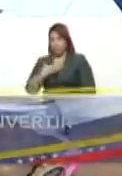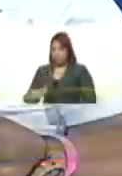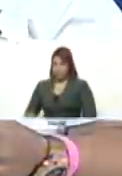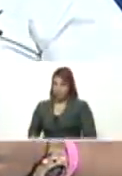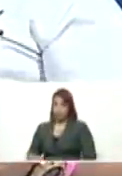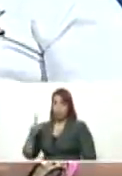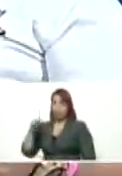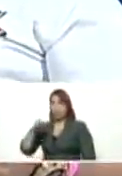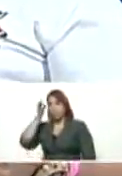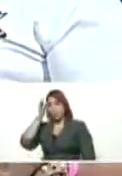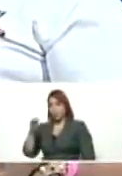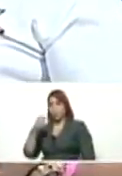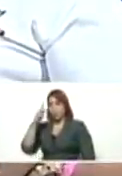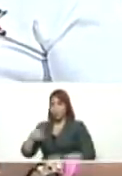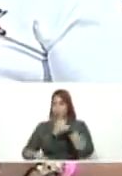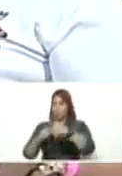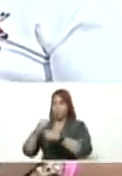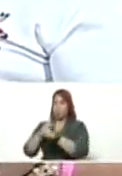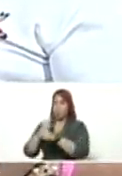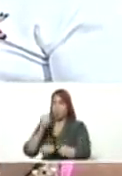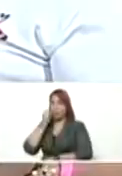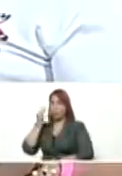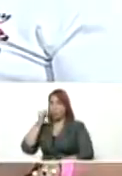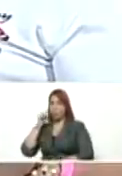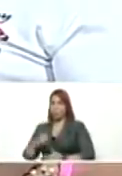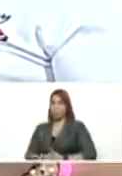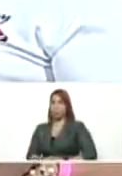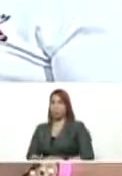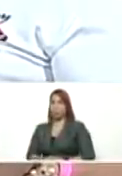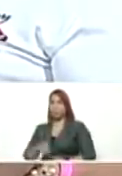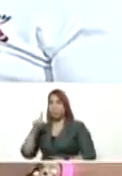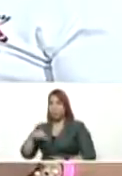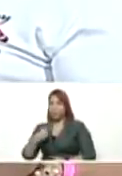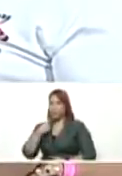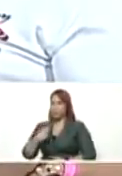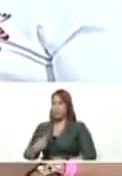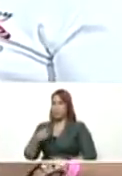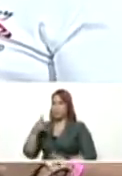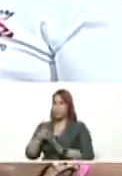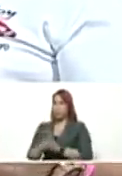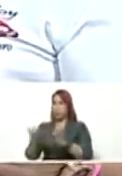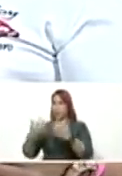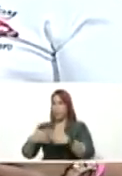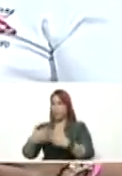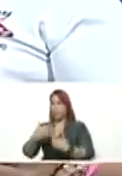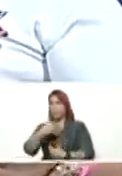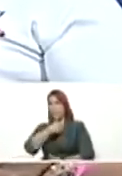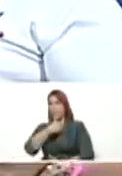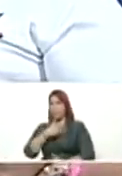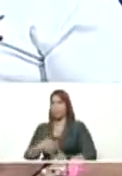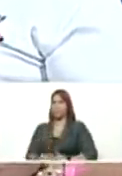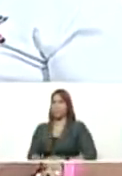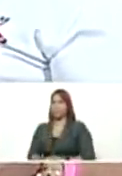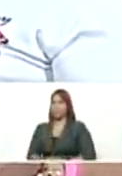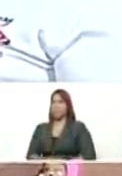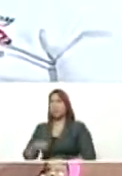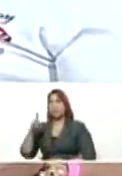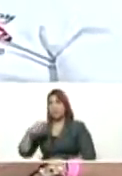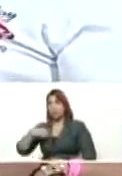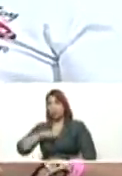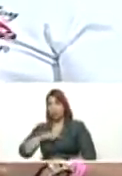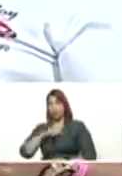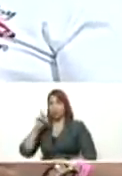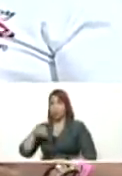mediante los consejos productivos de trabajadores, en este caso le hago mención de la empresa que represento, Alina Food Control Obrero, pero así como estamos